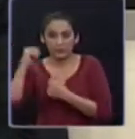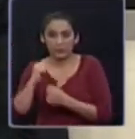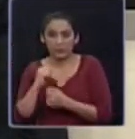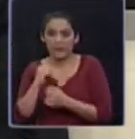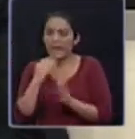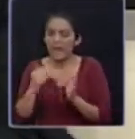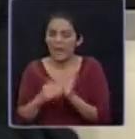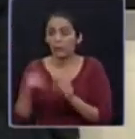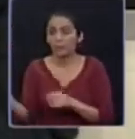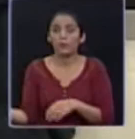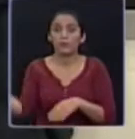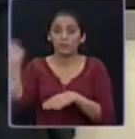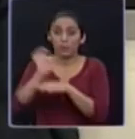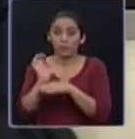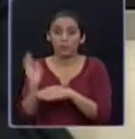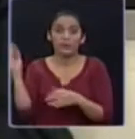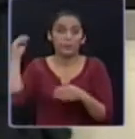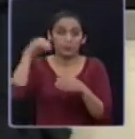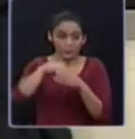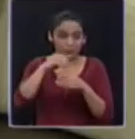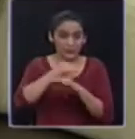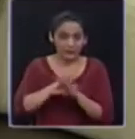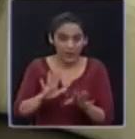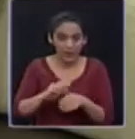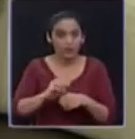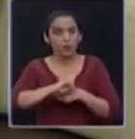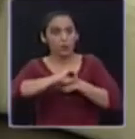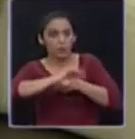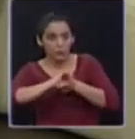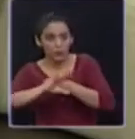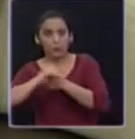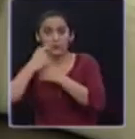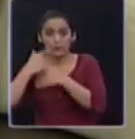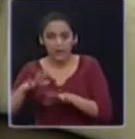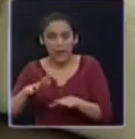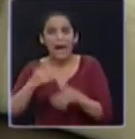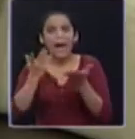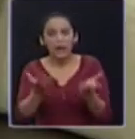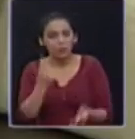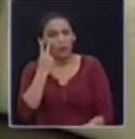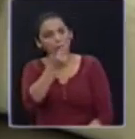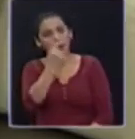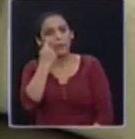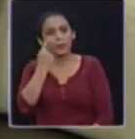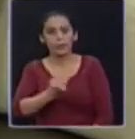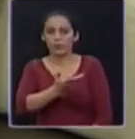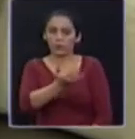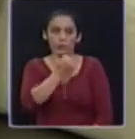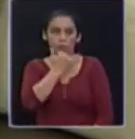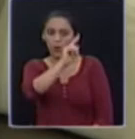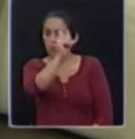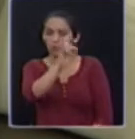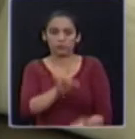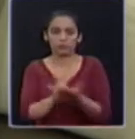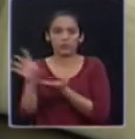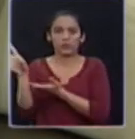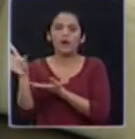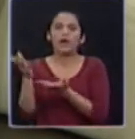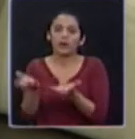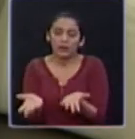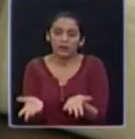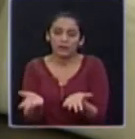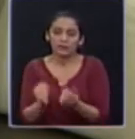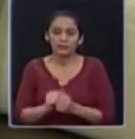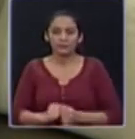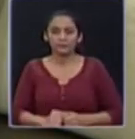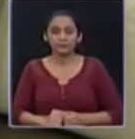país. Y luego se tiene que haber realizado esas actividades. No es que yo voy a presumir pues que usted va a realizar una cuestión acá. Tiene que hacerlo. Es